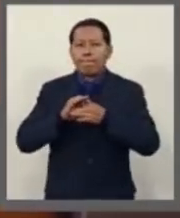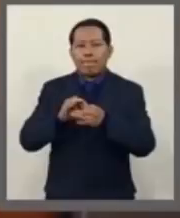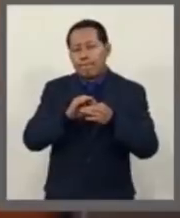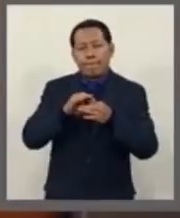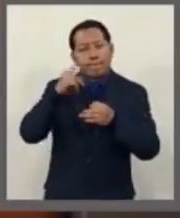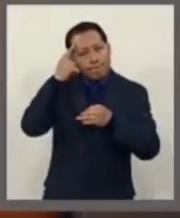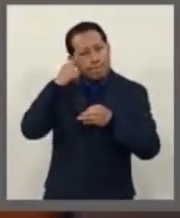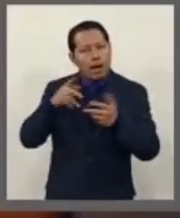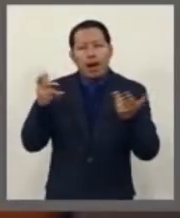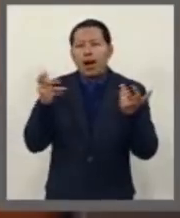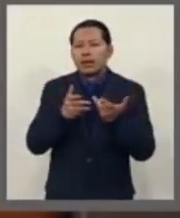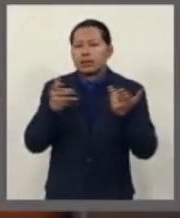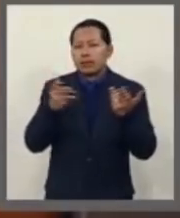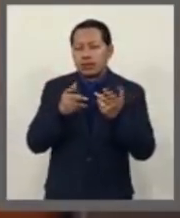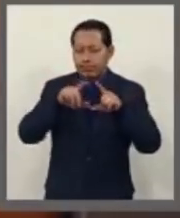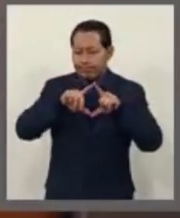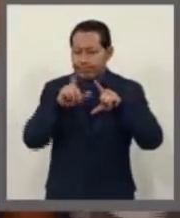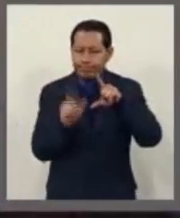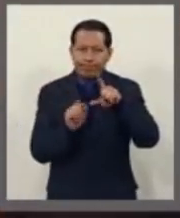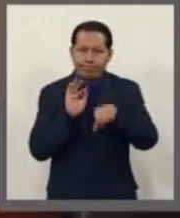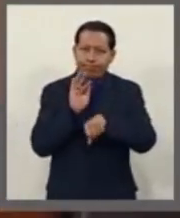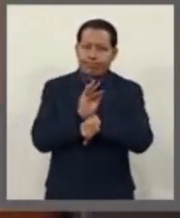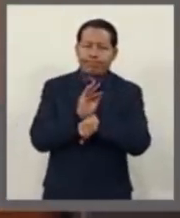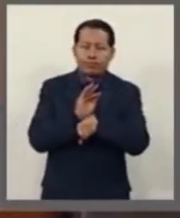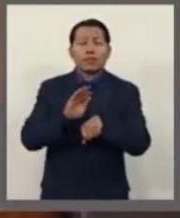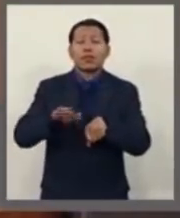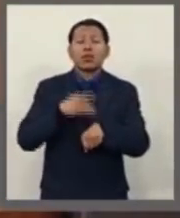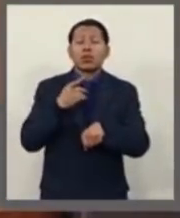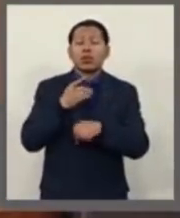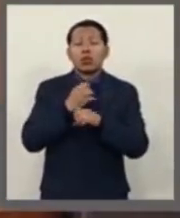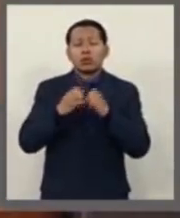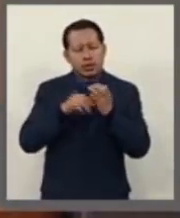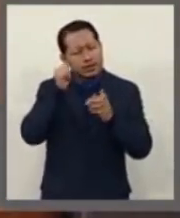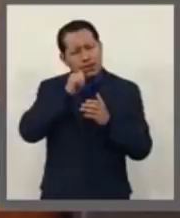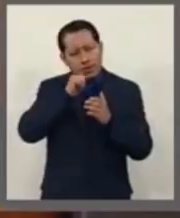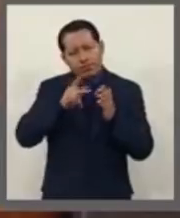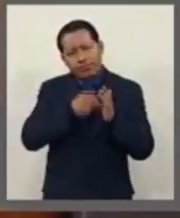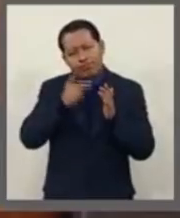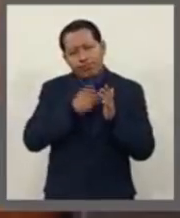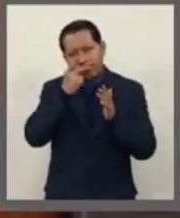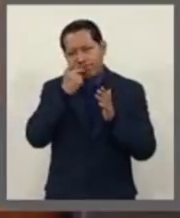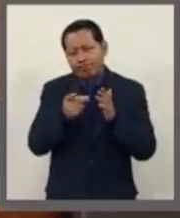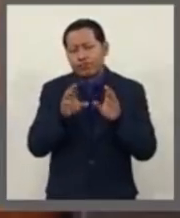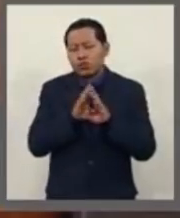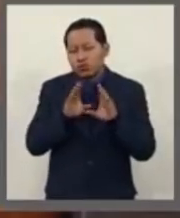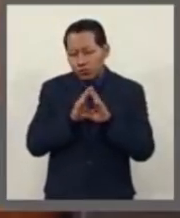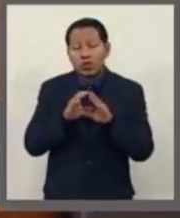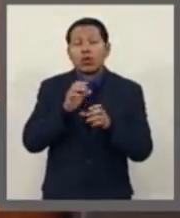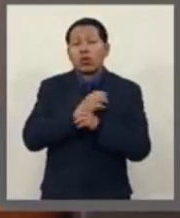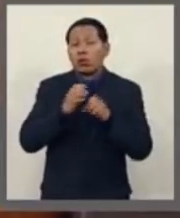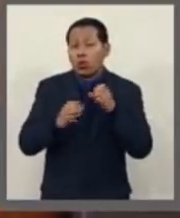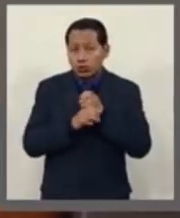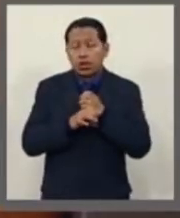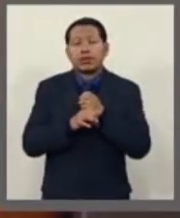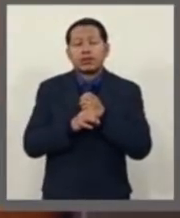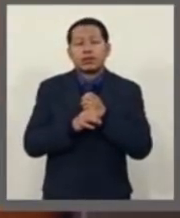parlamentarias construyamos juntos es en este país una necesidad para que